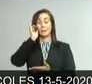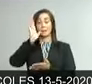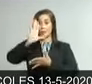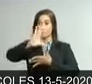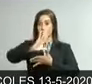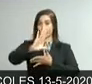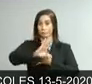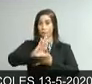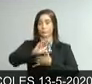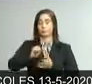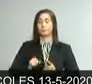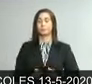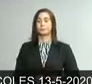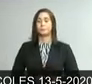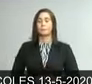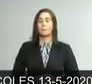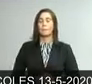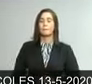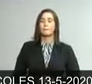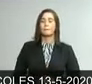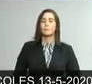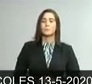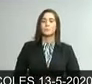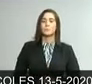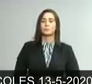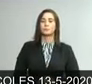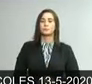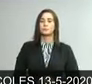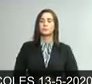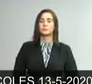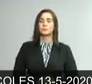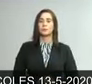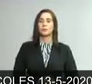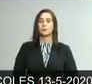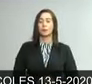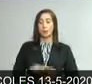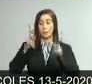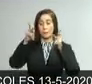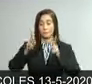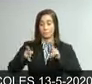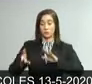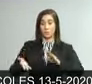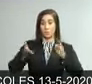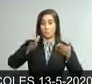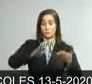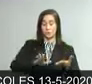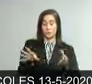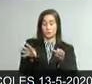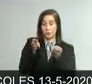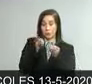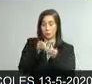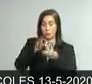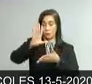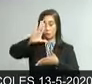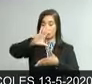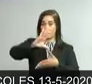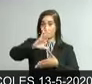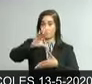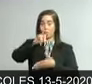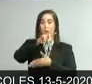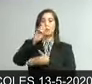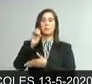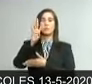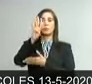de ayer. El número de defunciones acumuladas 104